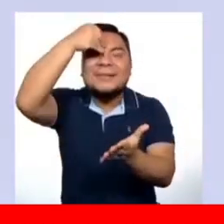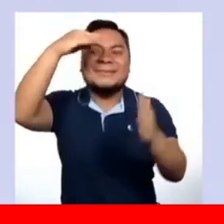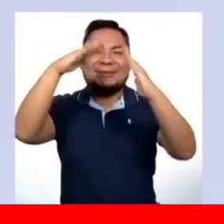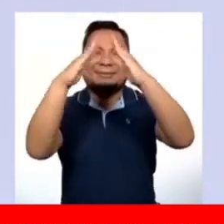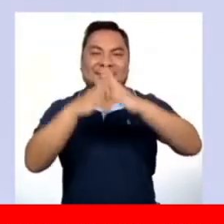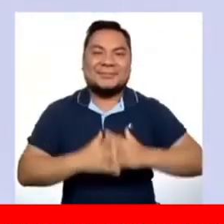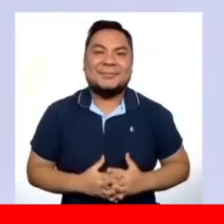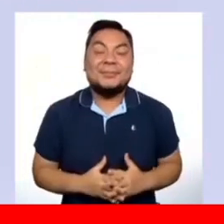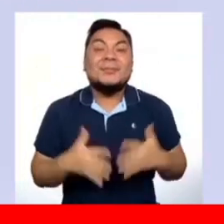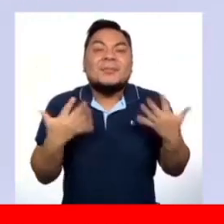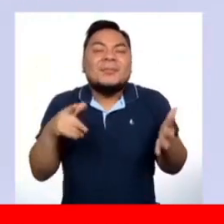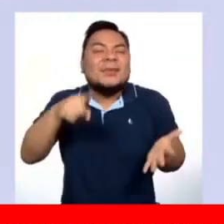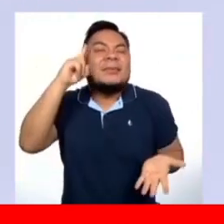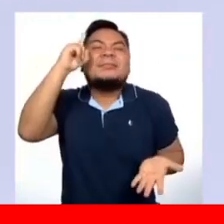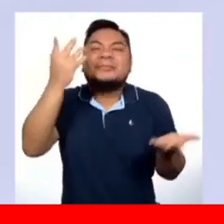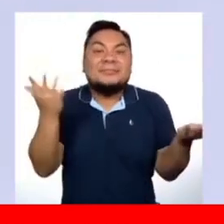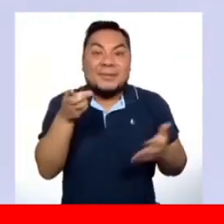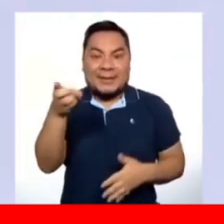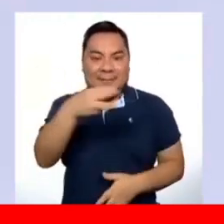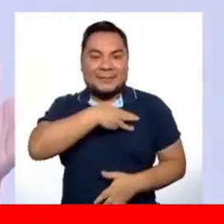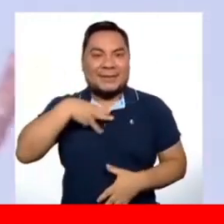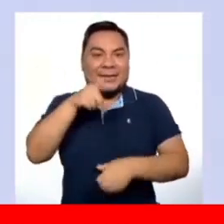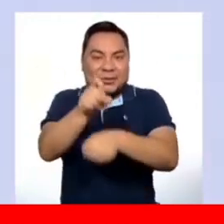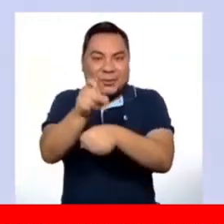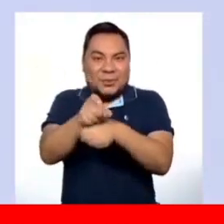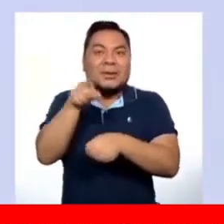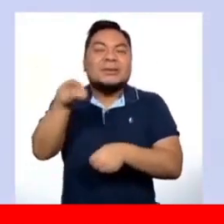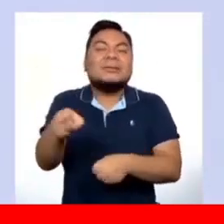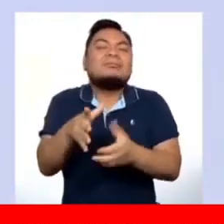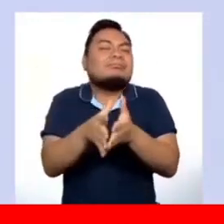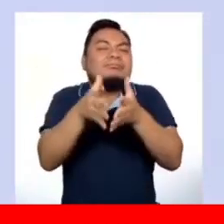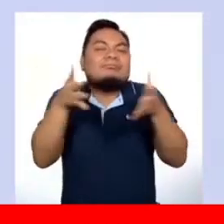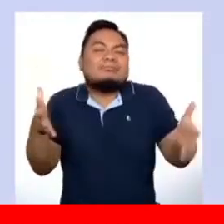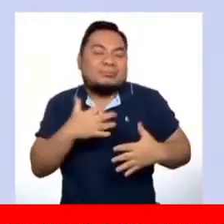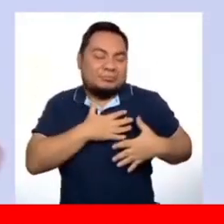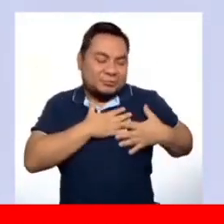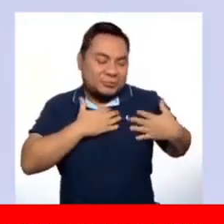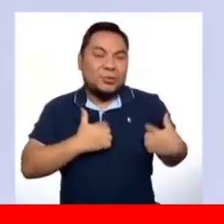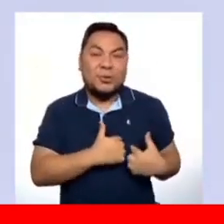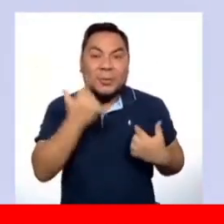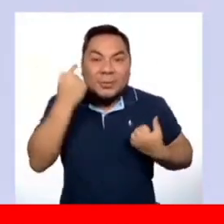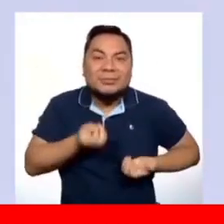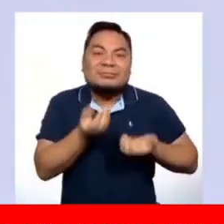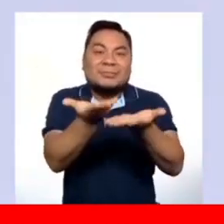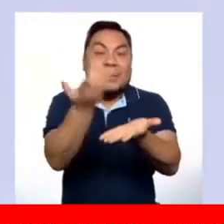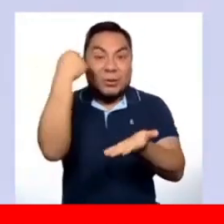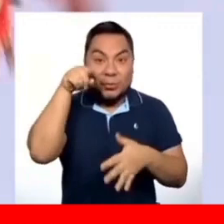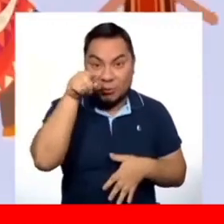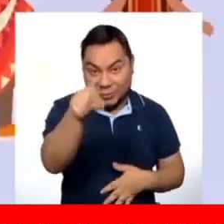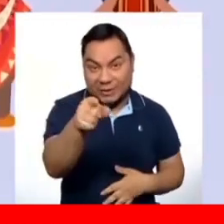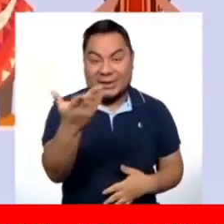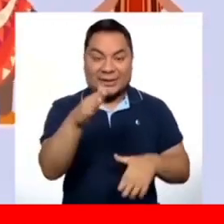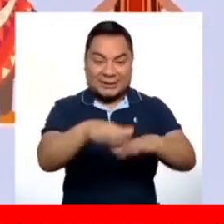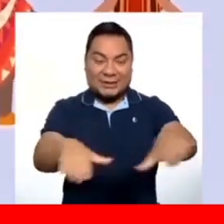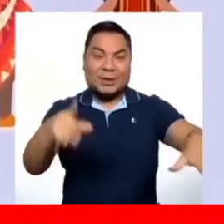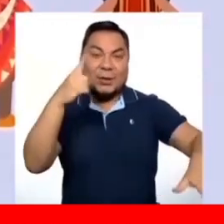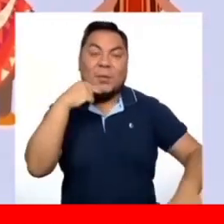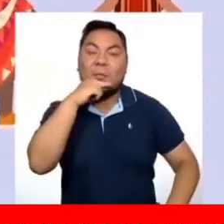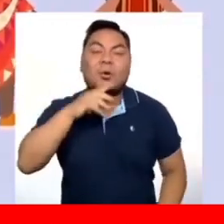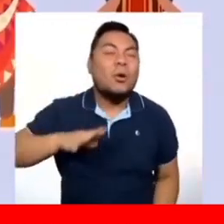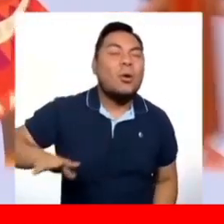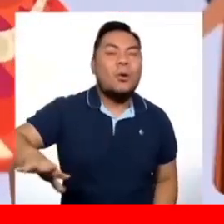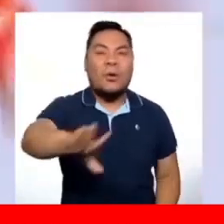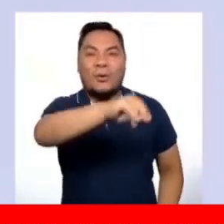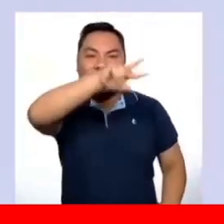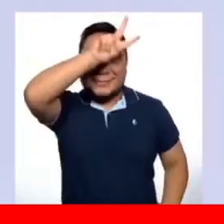en Casa. Una iniciativa del Ministerio de Educación hecha con todo el corazón para que ustedes, las niñas y niños de todo el